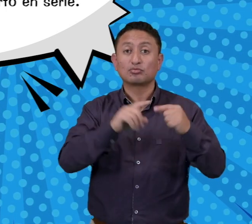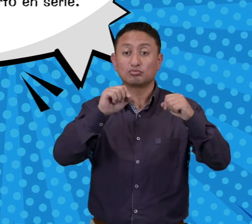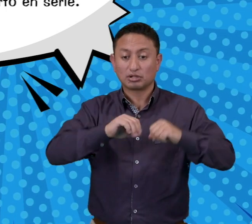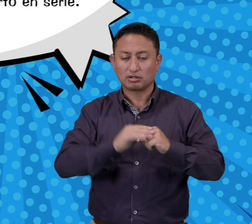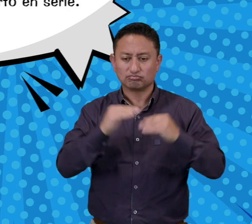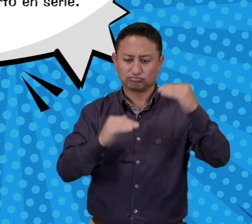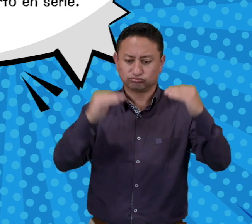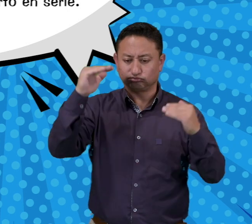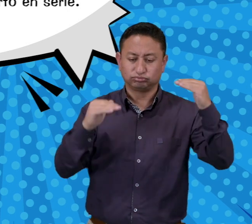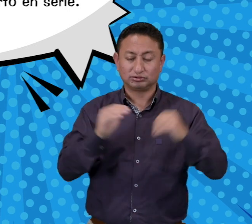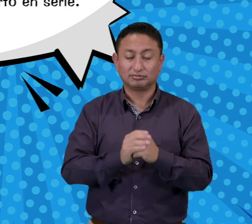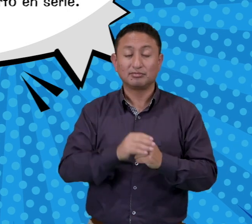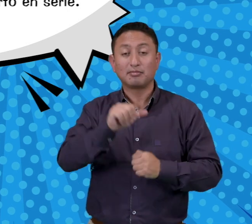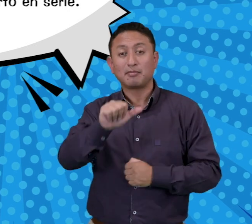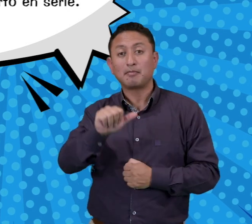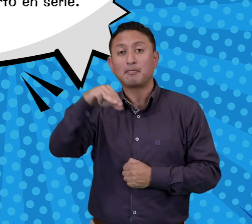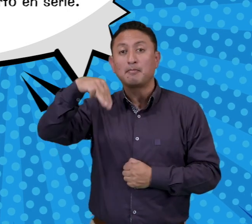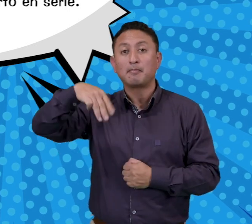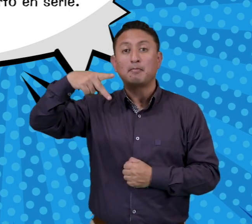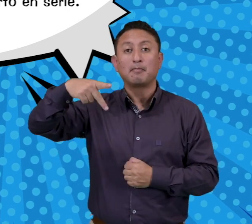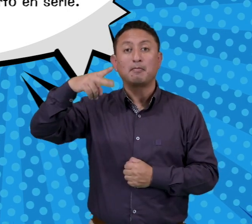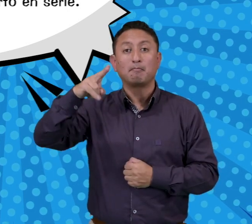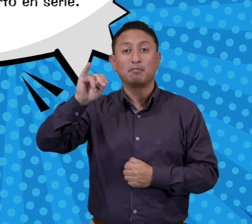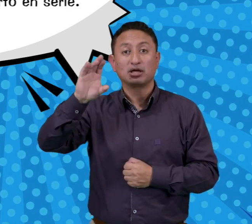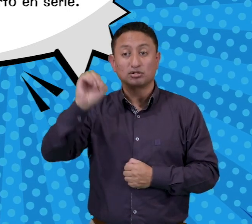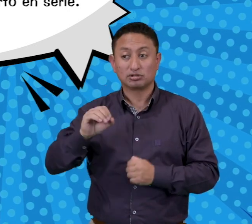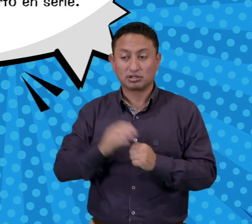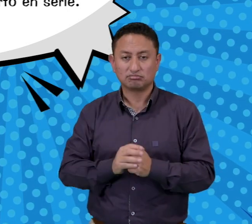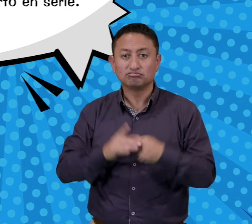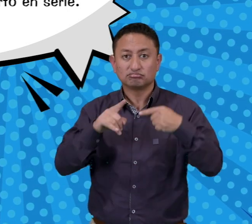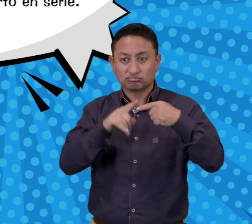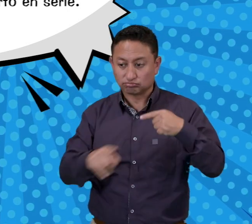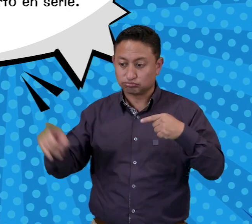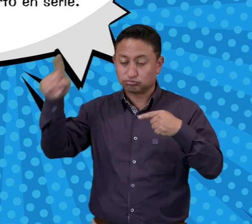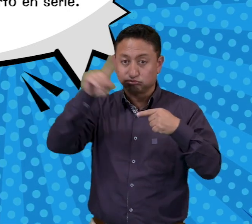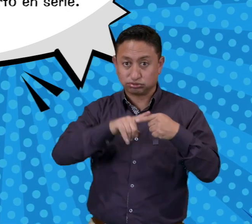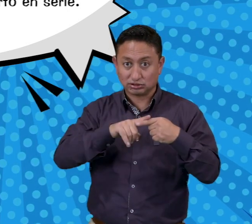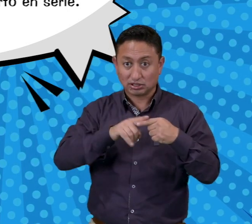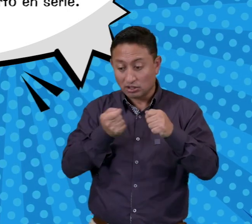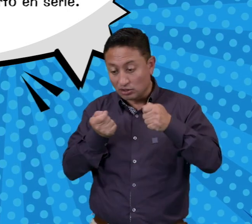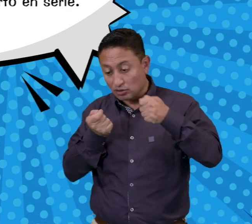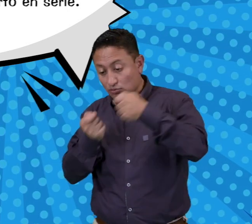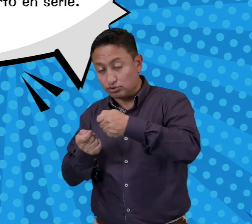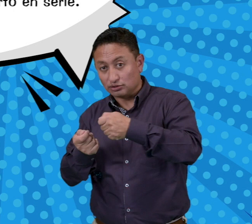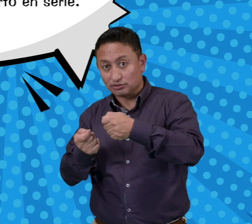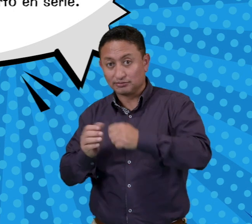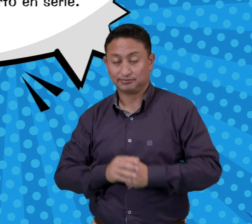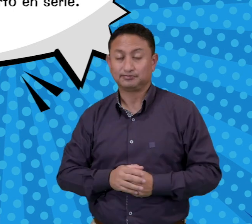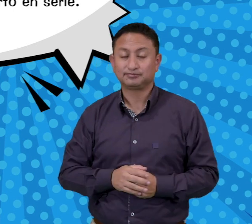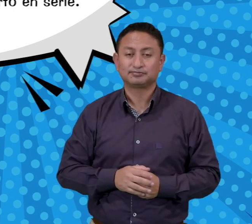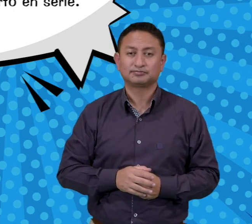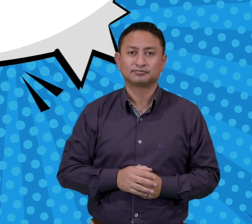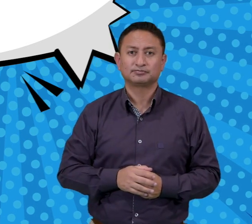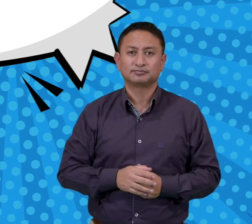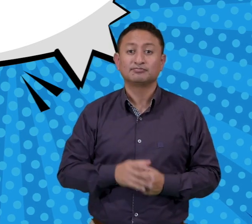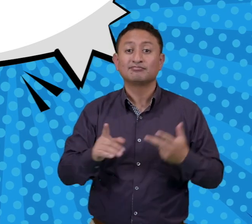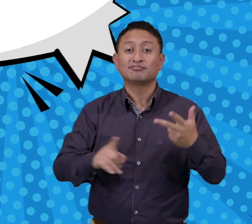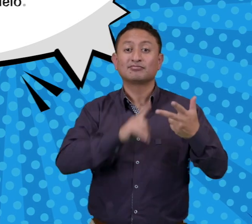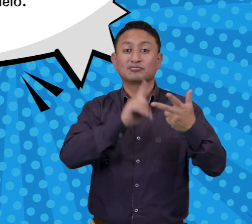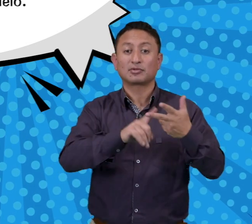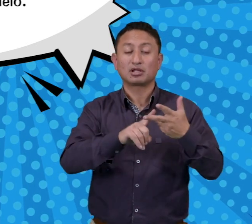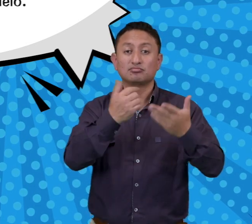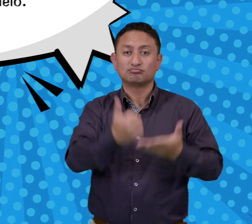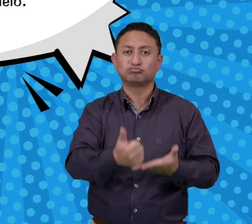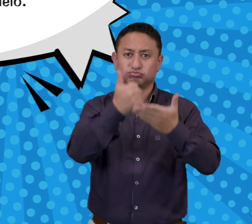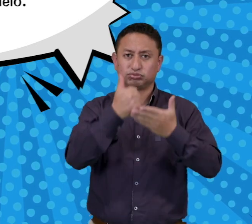la corriente es el amperímetro y su manera de medir es a circuito abierto en serie. Su unidad de medida es el amperio. El instrumento